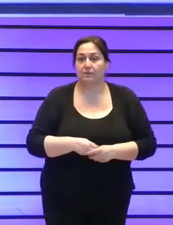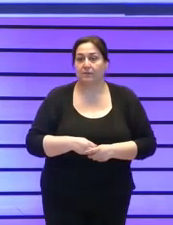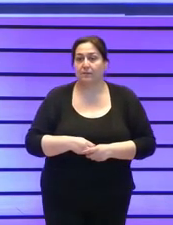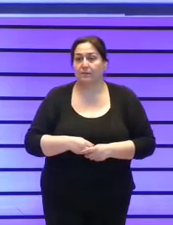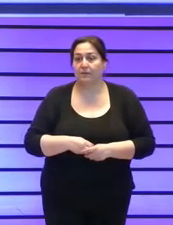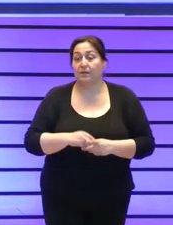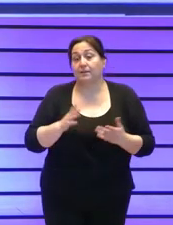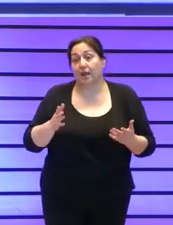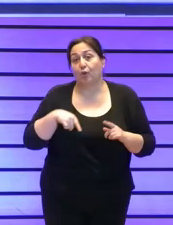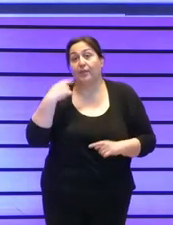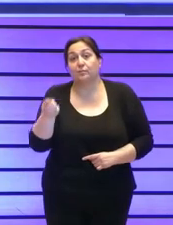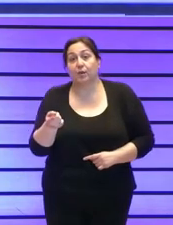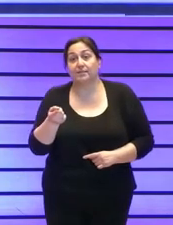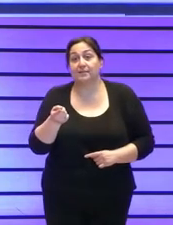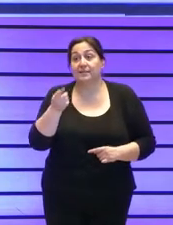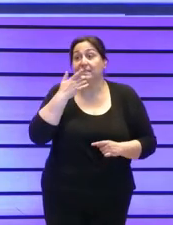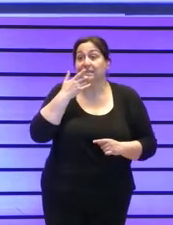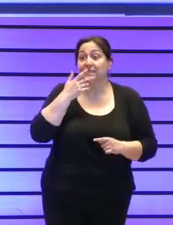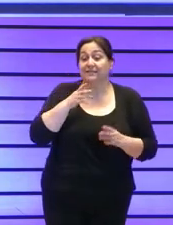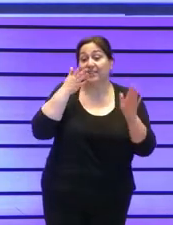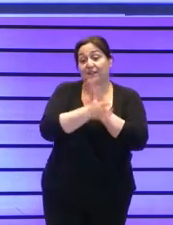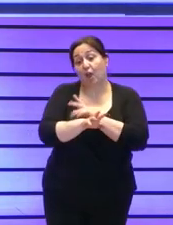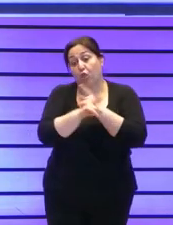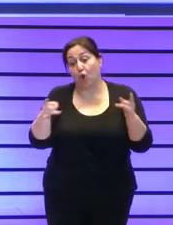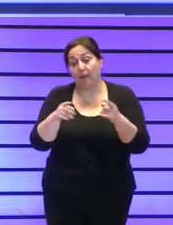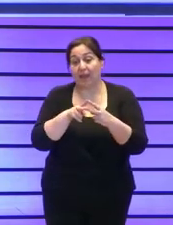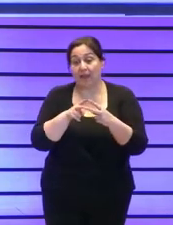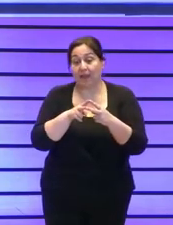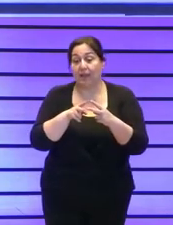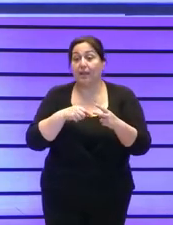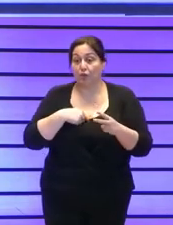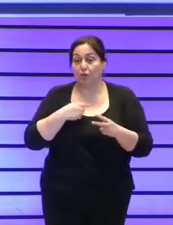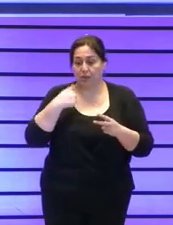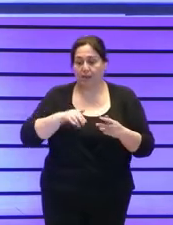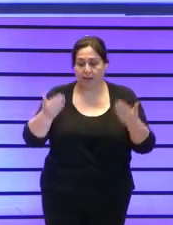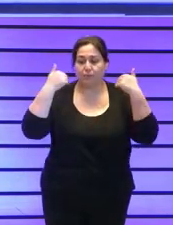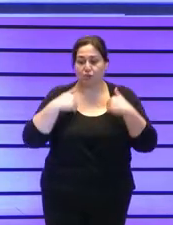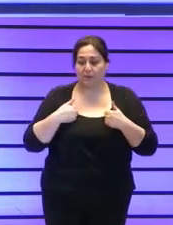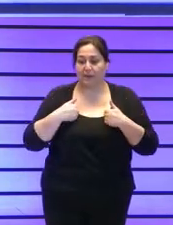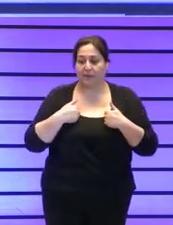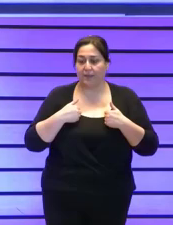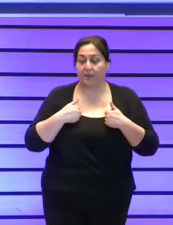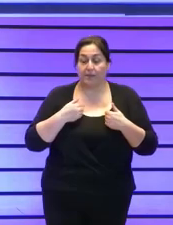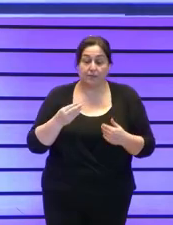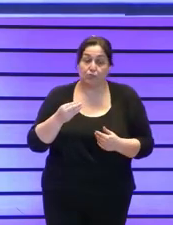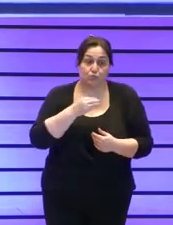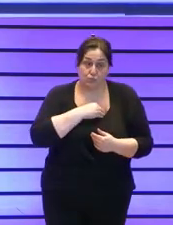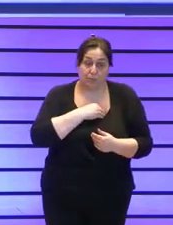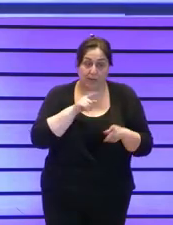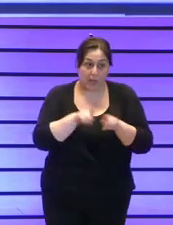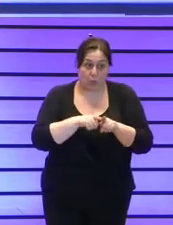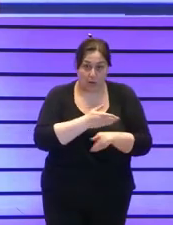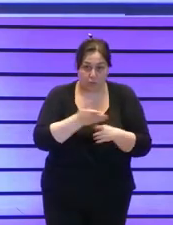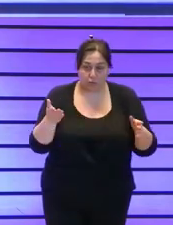Y después, claro, al ser de doble sentido, yo que he tenido la responsabilidad penosísima, como muchos de vosotros,